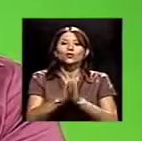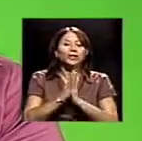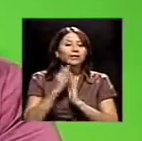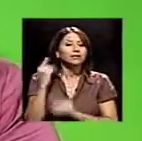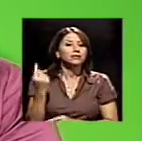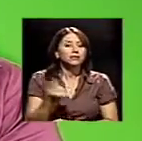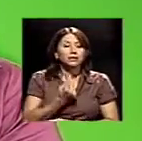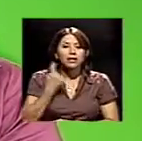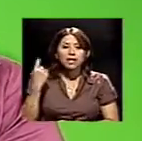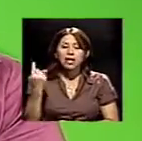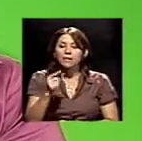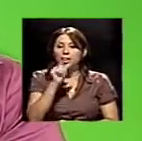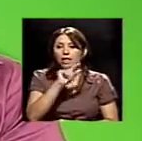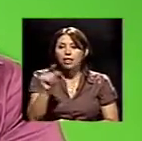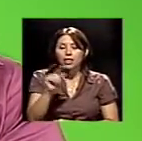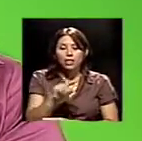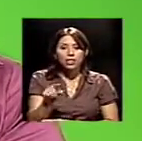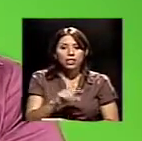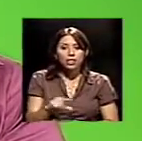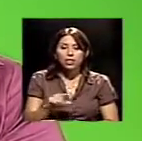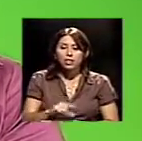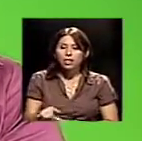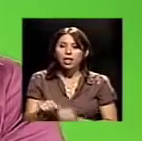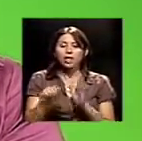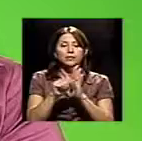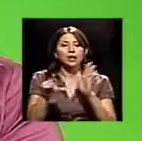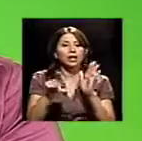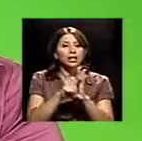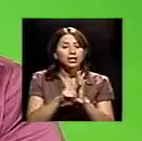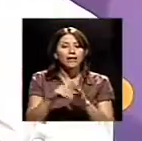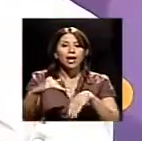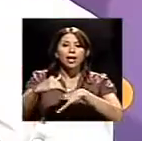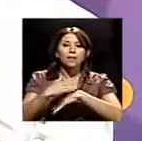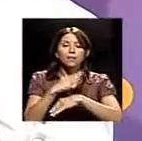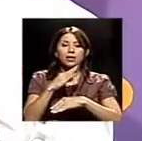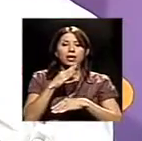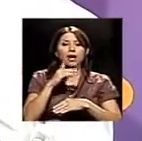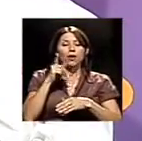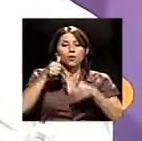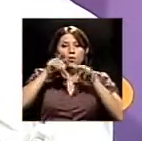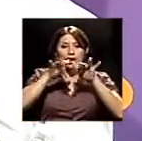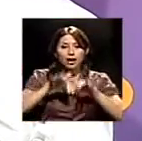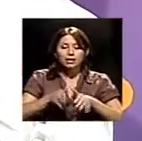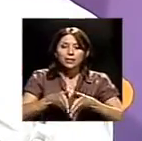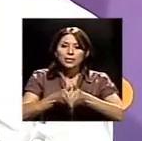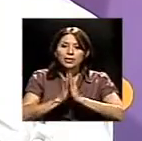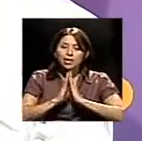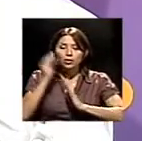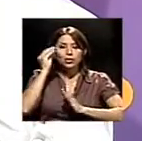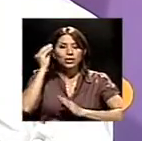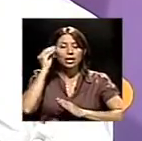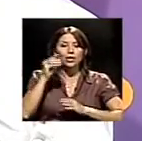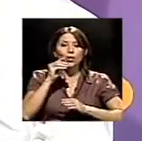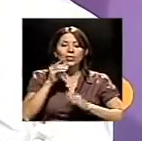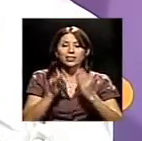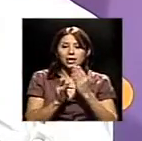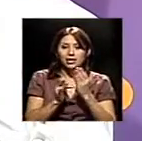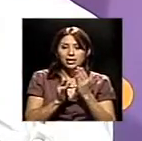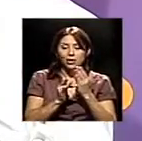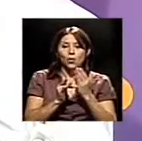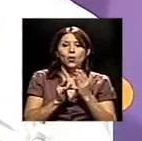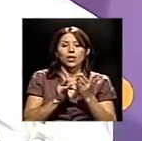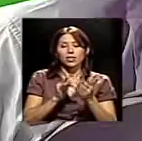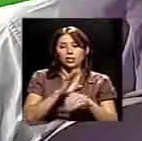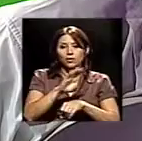venga un oficio de la Asamblea pidiéndonos el criterio técnico del ente rector para diferentes leyes y